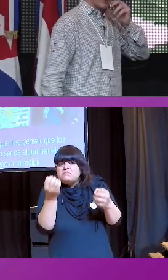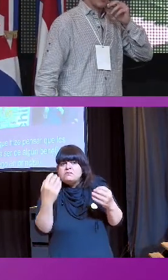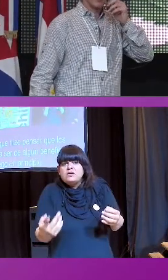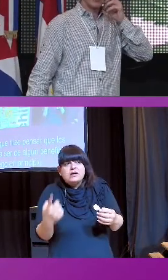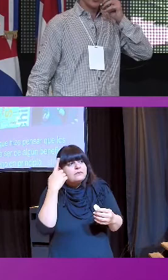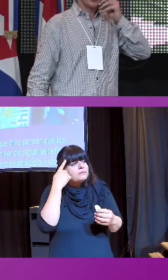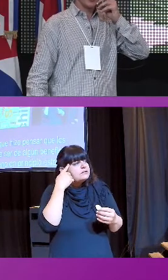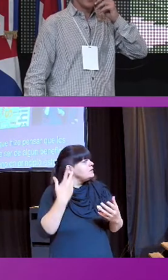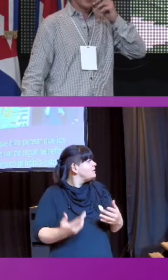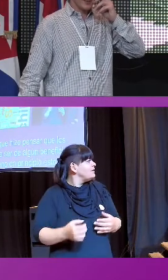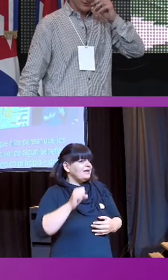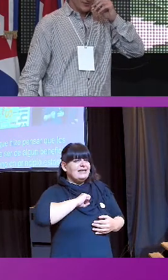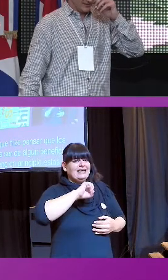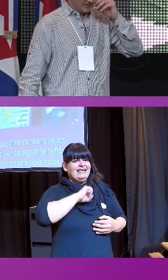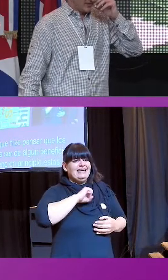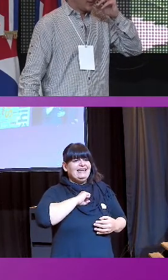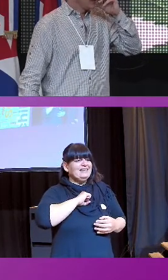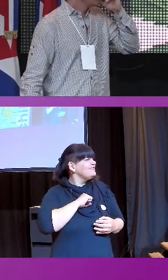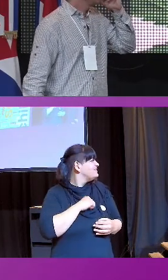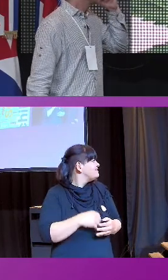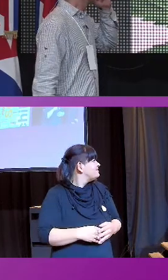esto te mata, para toses y te sale todo.